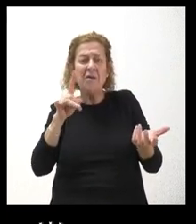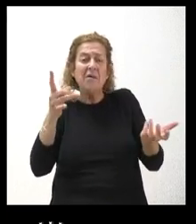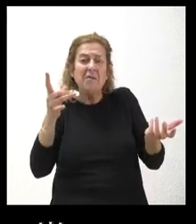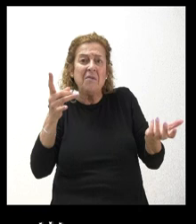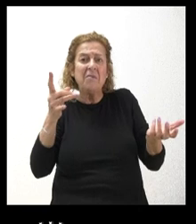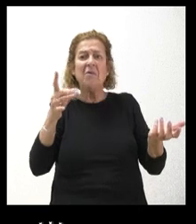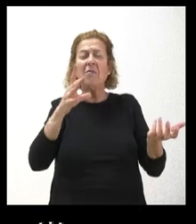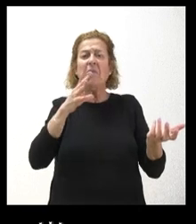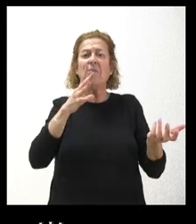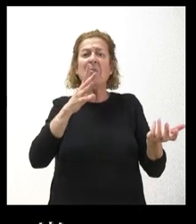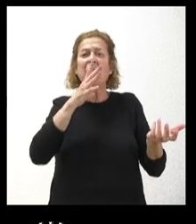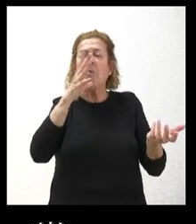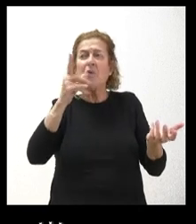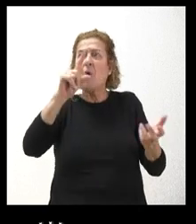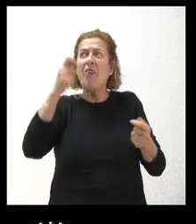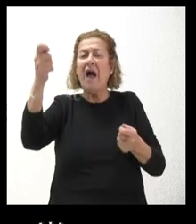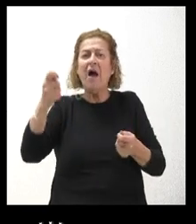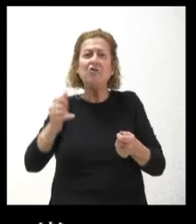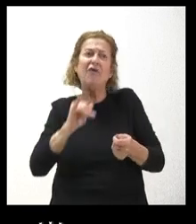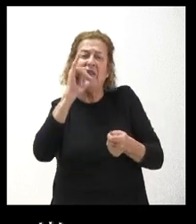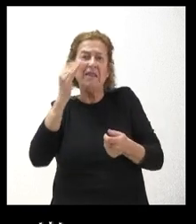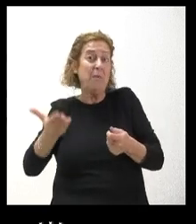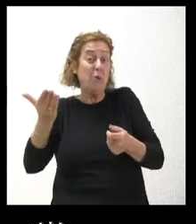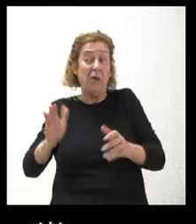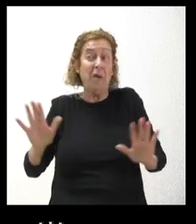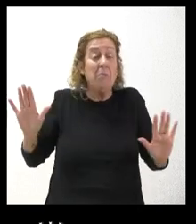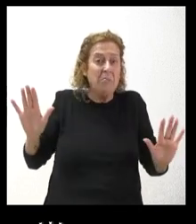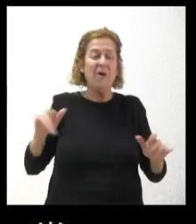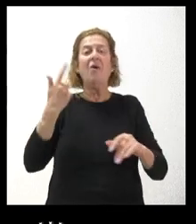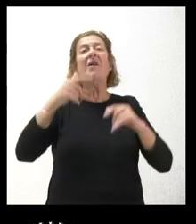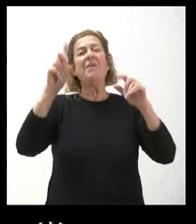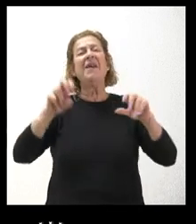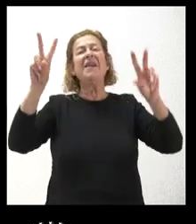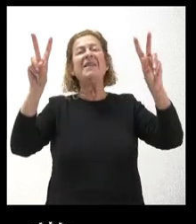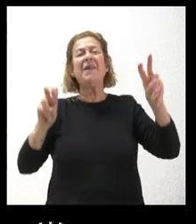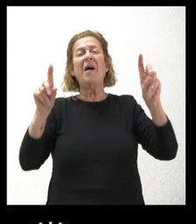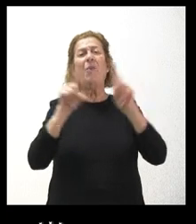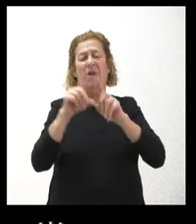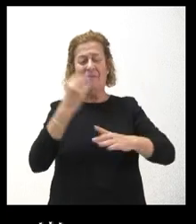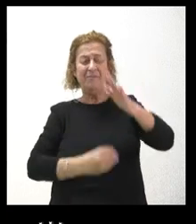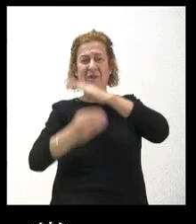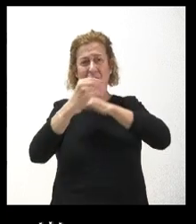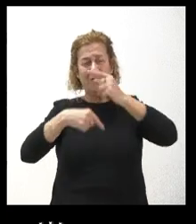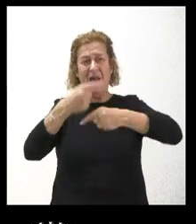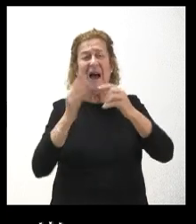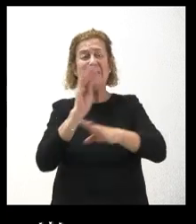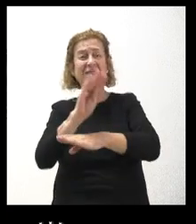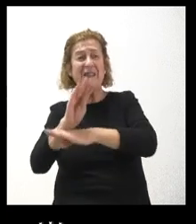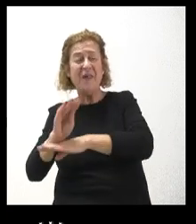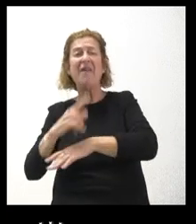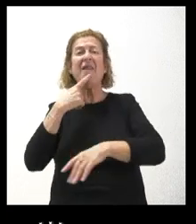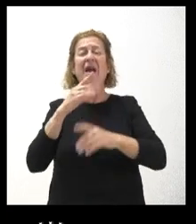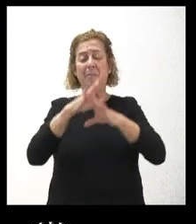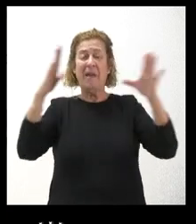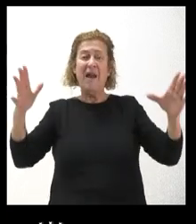le dan la suf de importancia luego respecto al al tema este de la reproducción asistida que e van a ampliar la edad de las